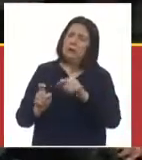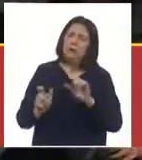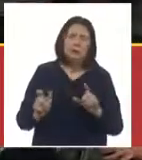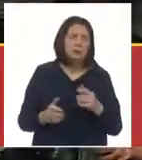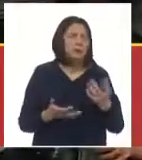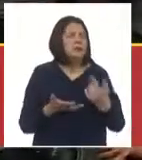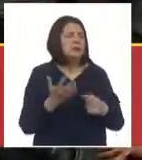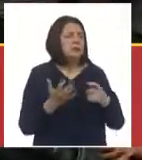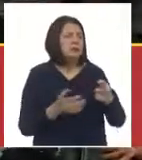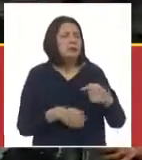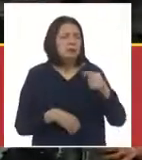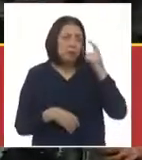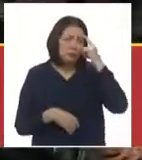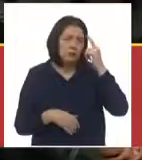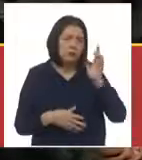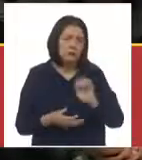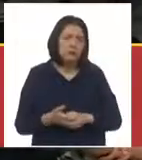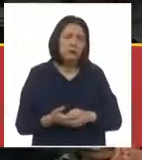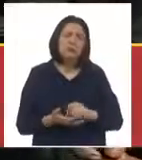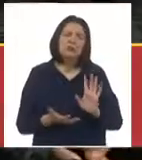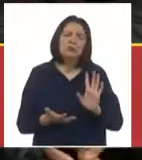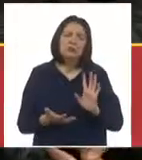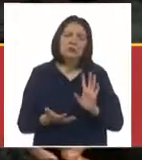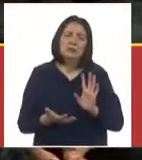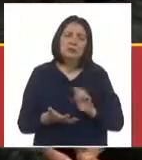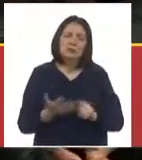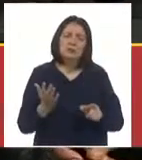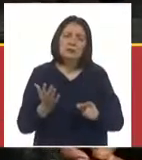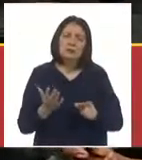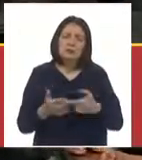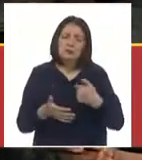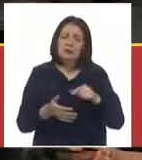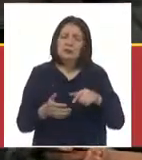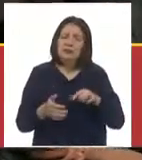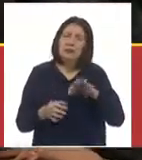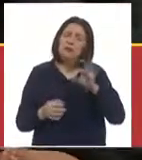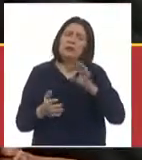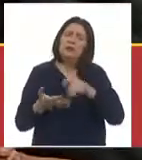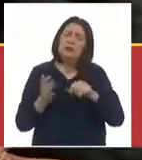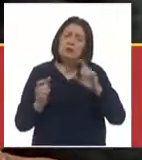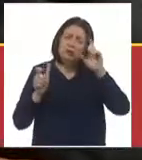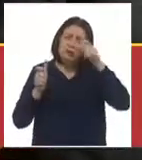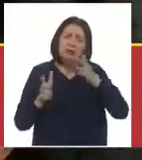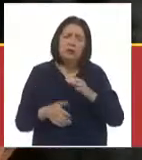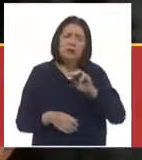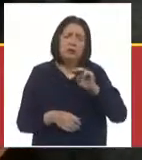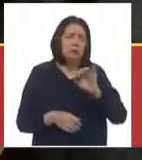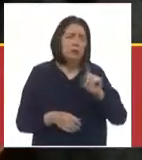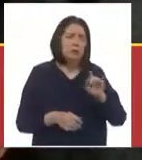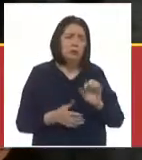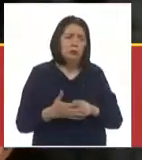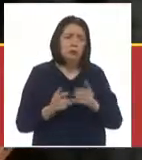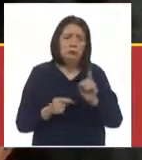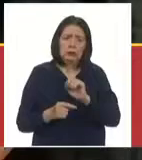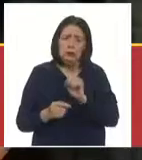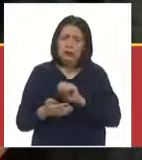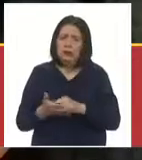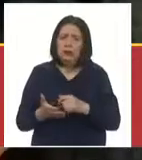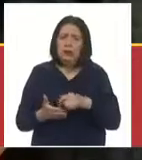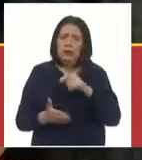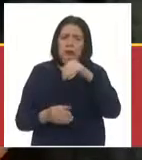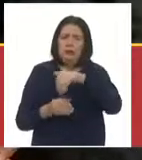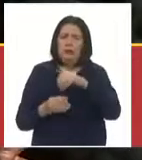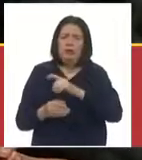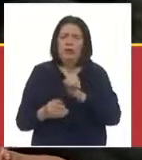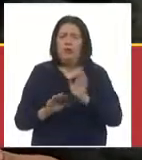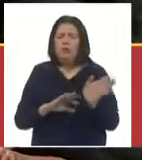¿Cuál es la impresión que tiene tras lo publicado por el señor electo congresista Montoya respecto a que se deje sin efecto las elecciones y se vuelva a